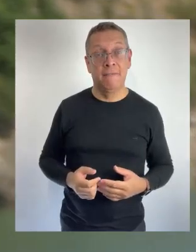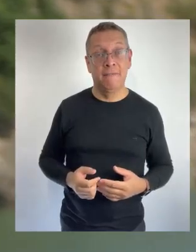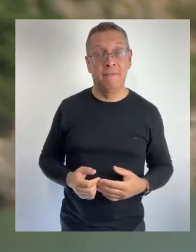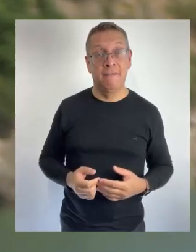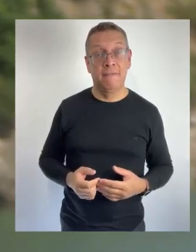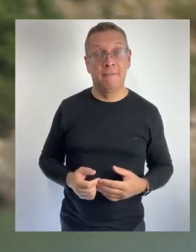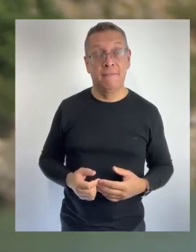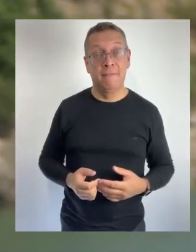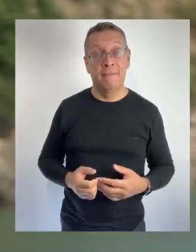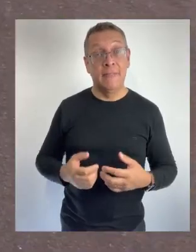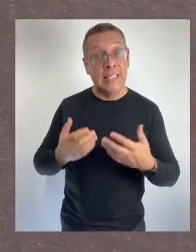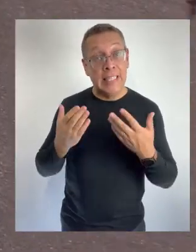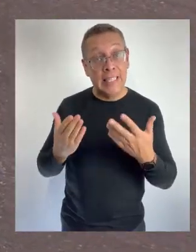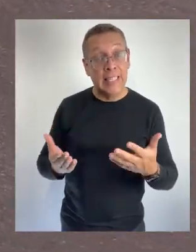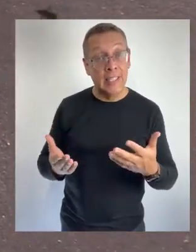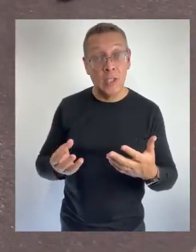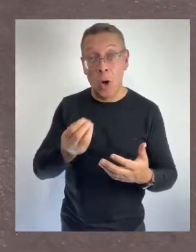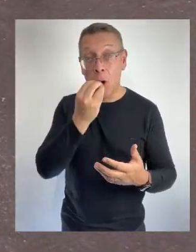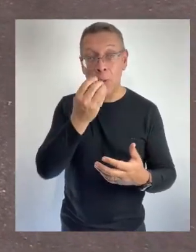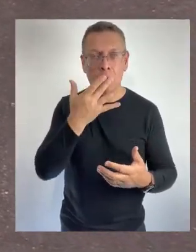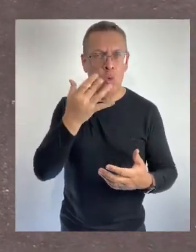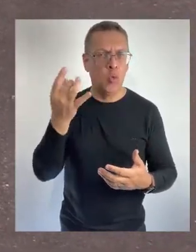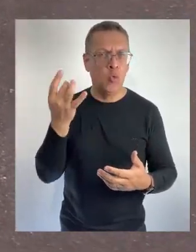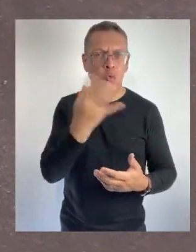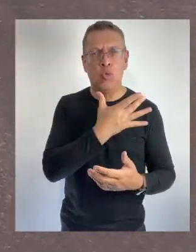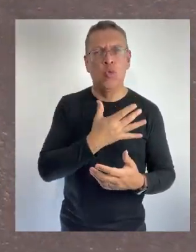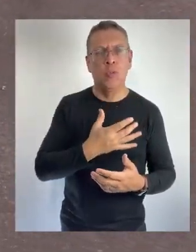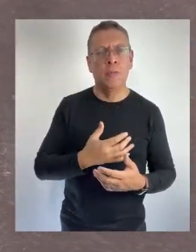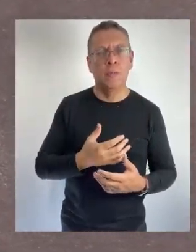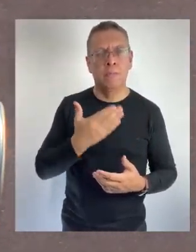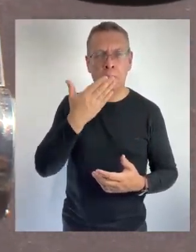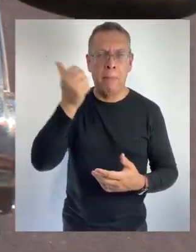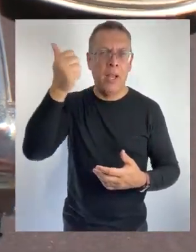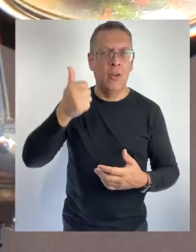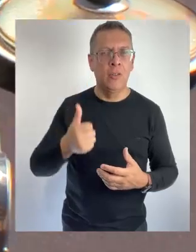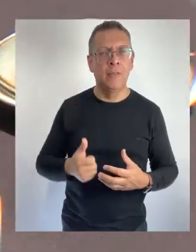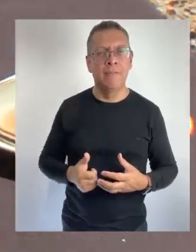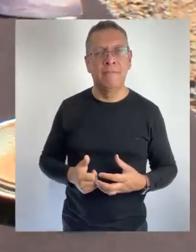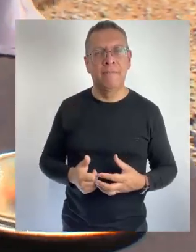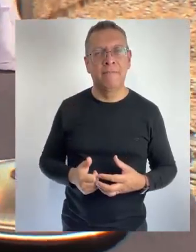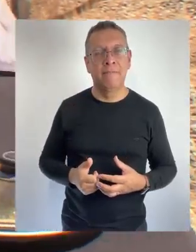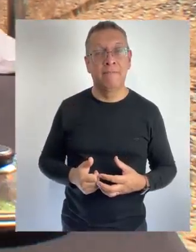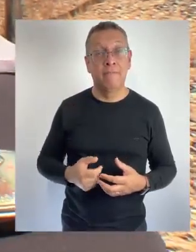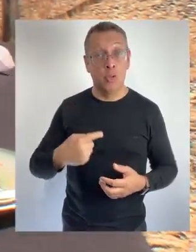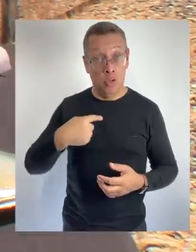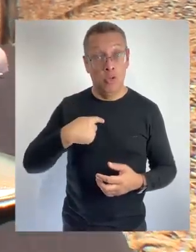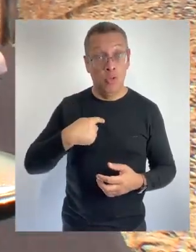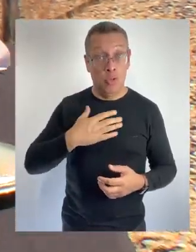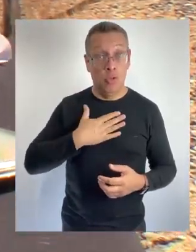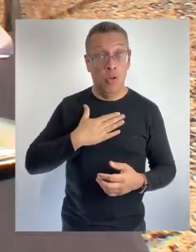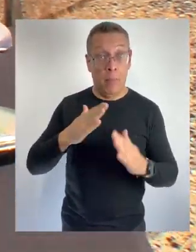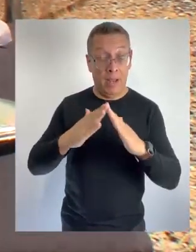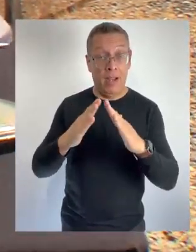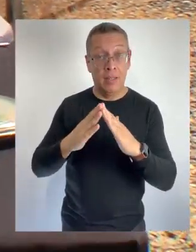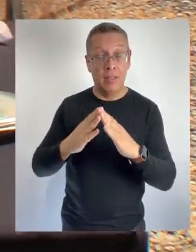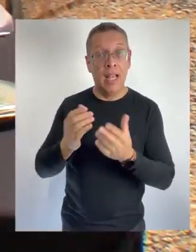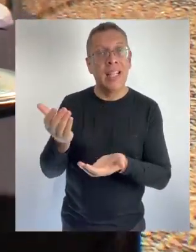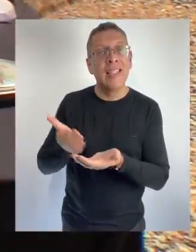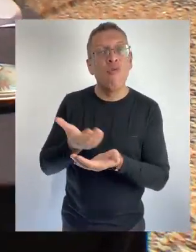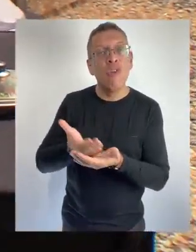preámbulo de la cocina humana. Sí. Es el cambio. Bueno, y también en mi casa tengo cebolla ahora. Y también he